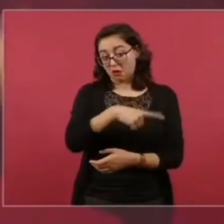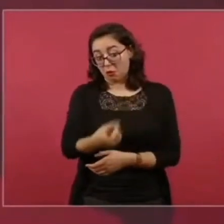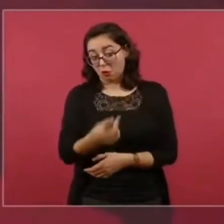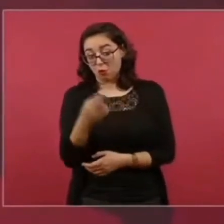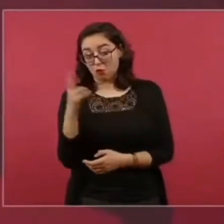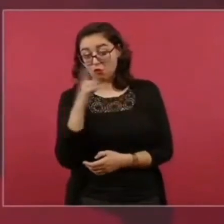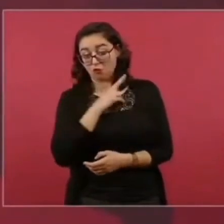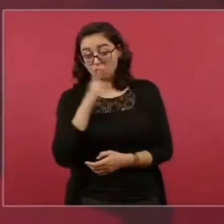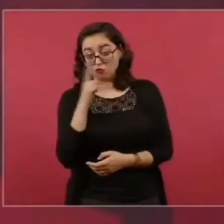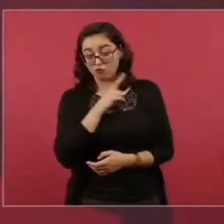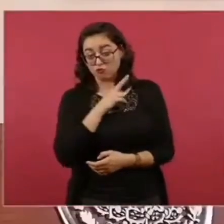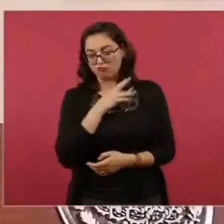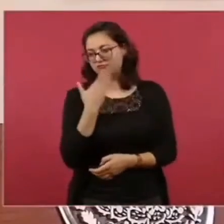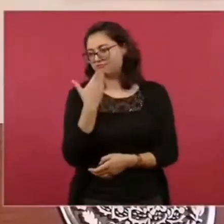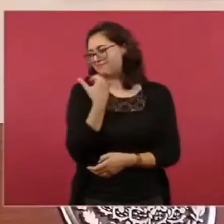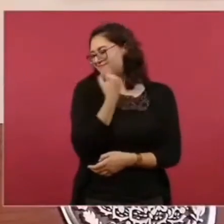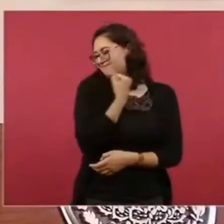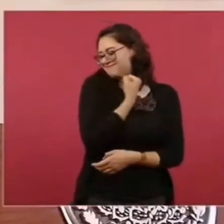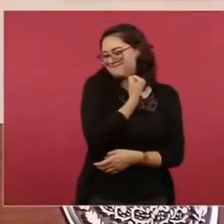Empezó a